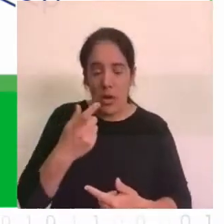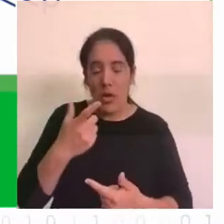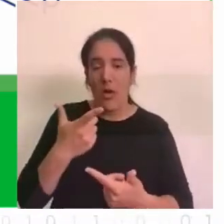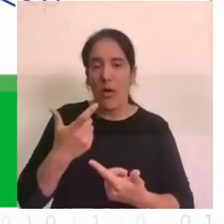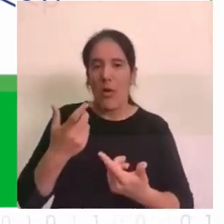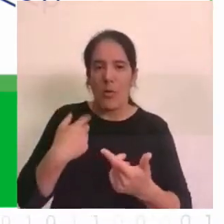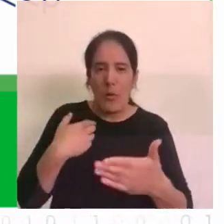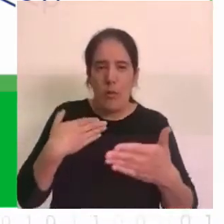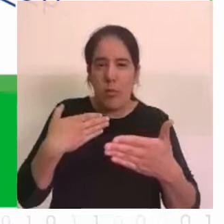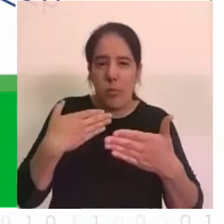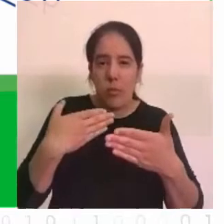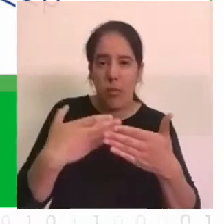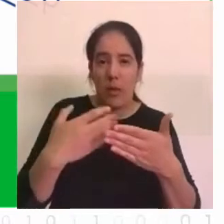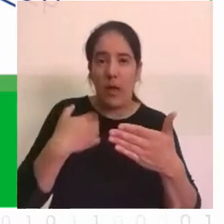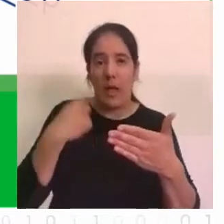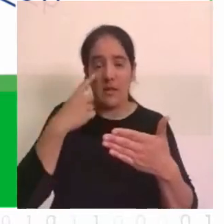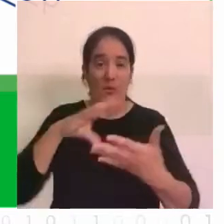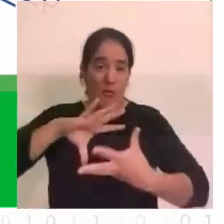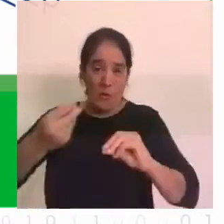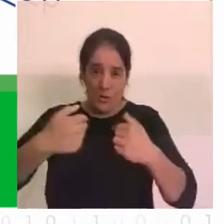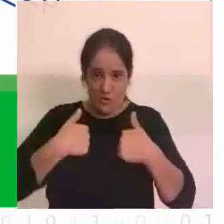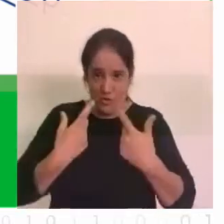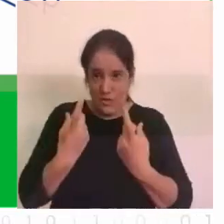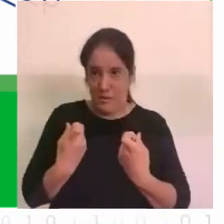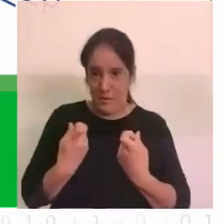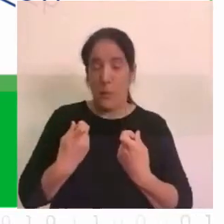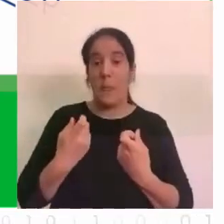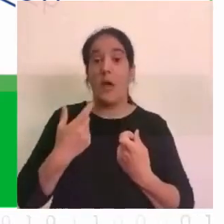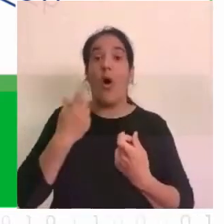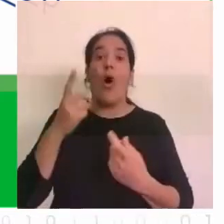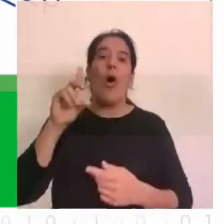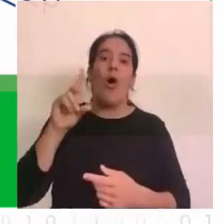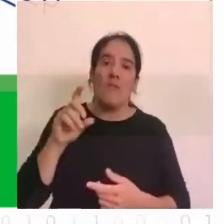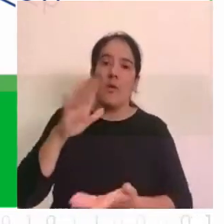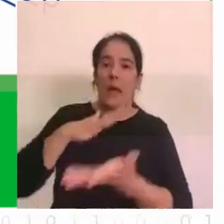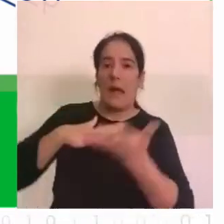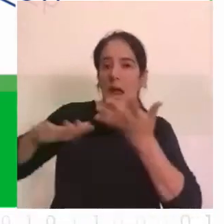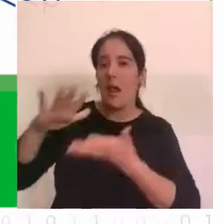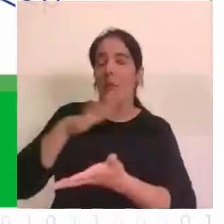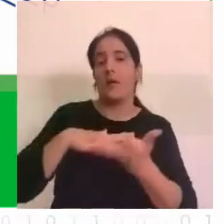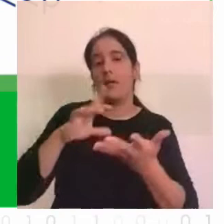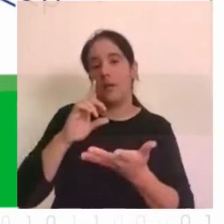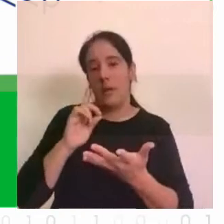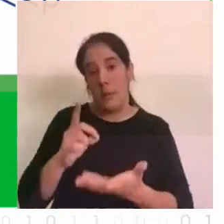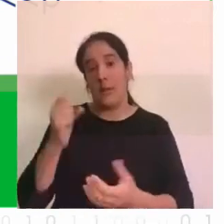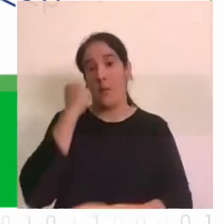fenotipo. Obviamente el ambiente entra en juego ahí, ¿no? Y también